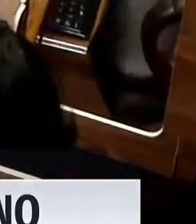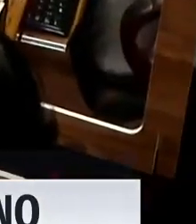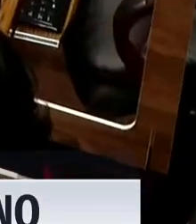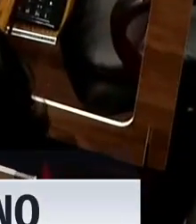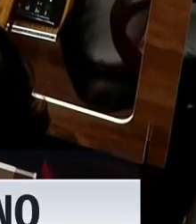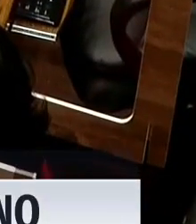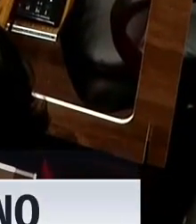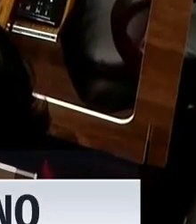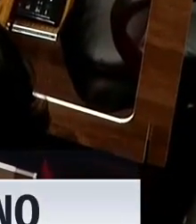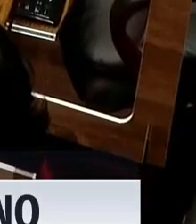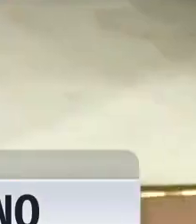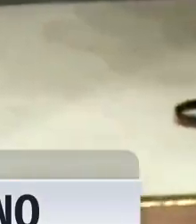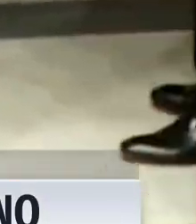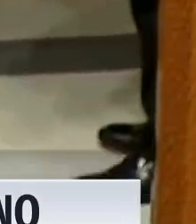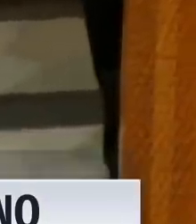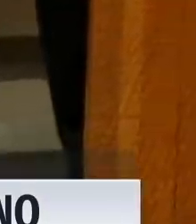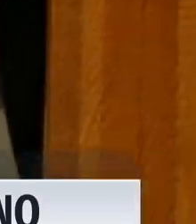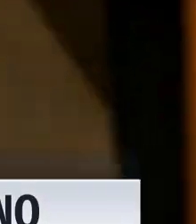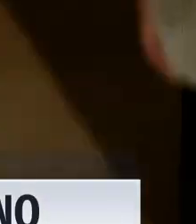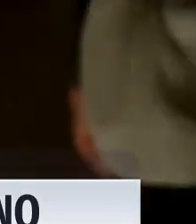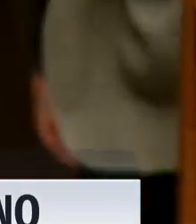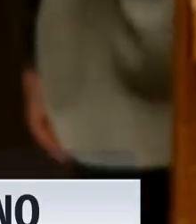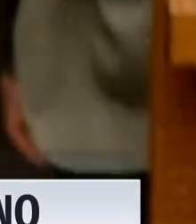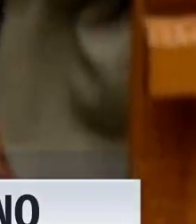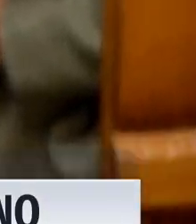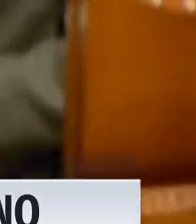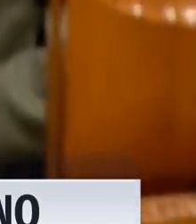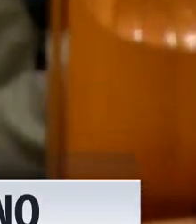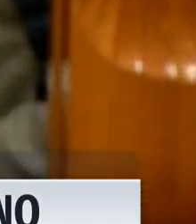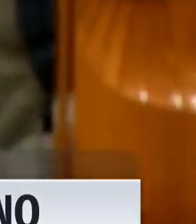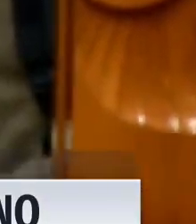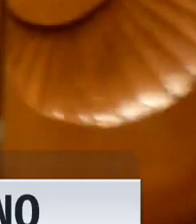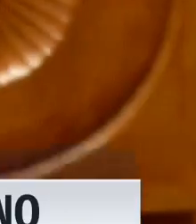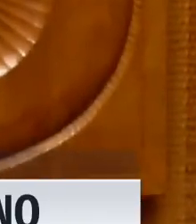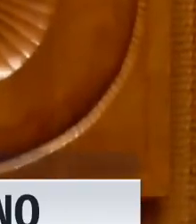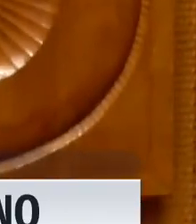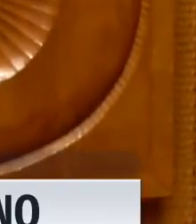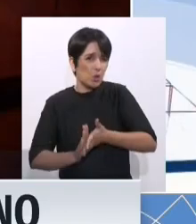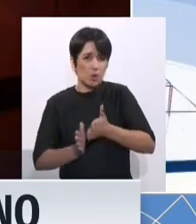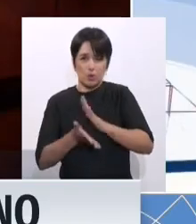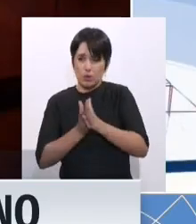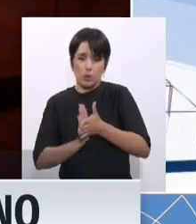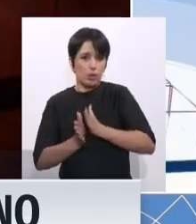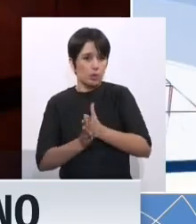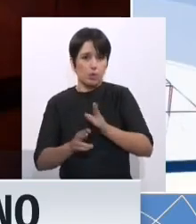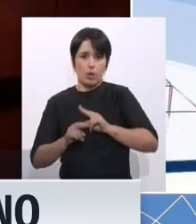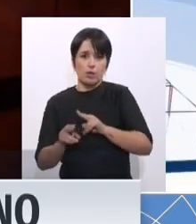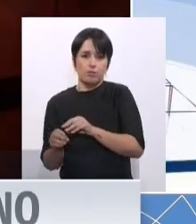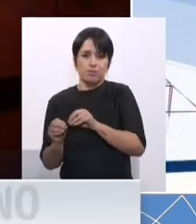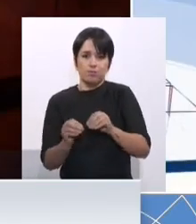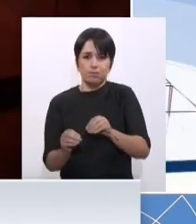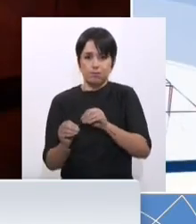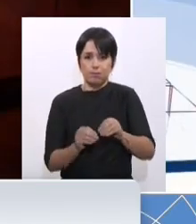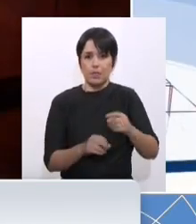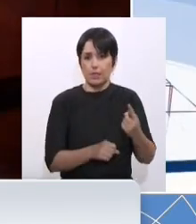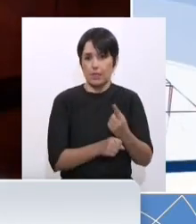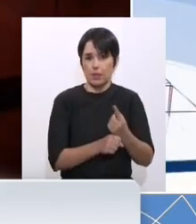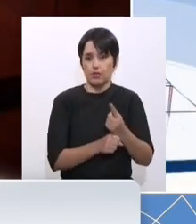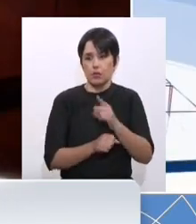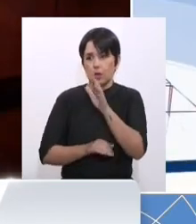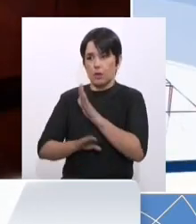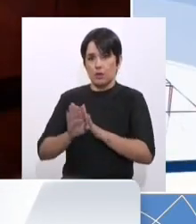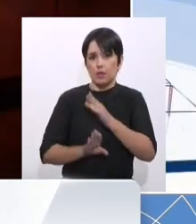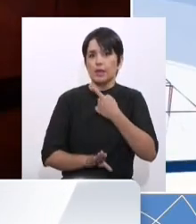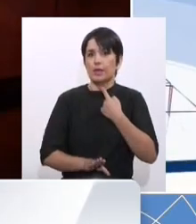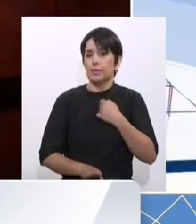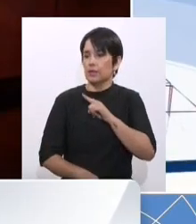sala. La oposición acusó al gobierno de entorpecer su trabajo legislativo. El gobierno ha hecho todo para dilatar esta discusión y proteger